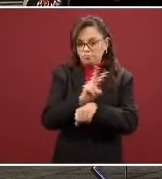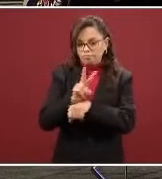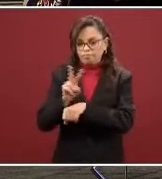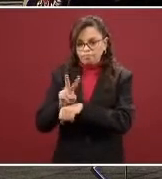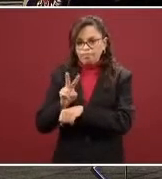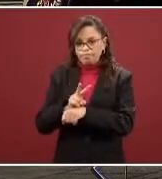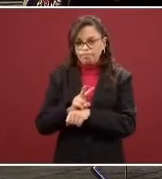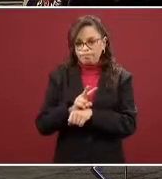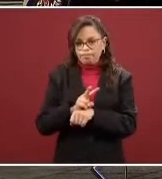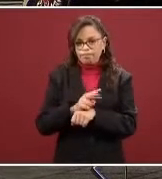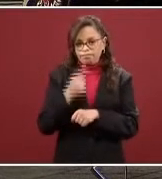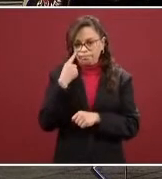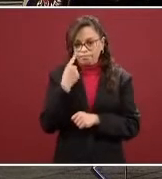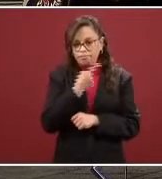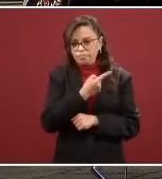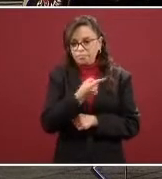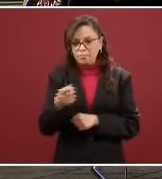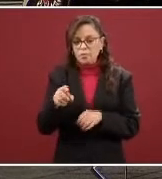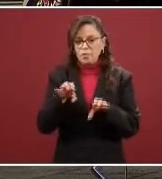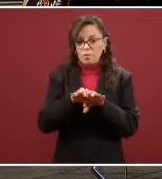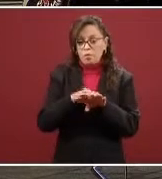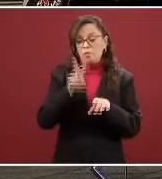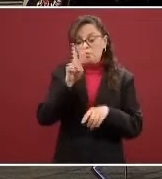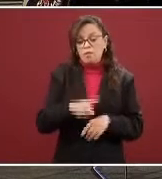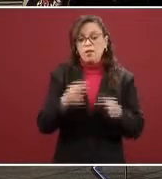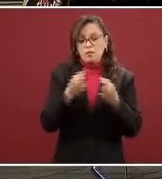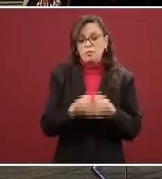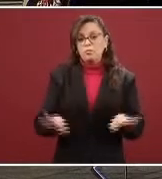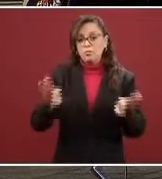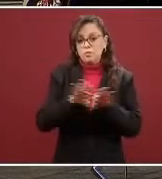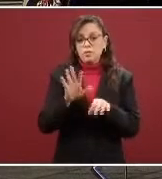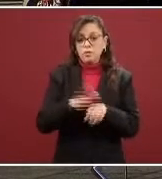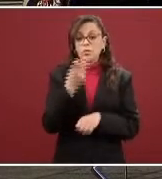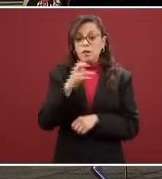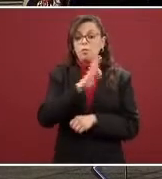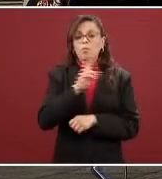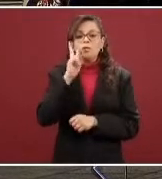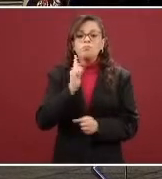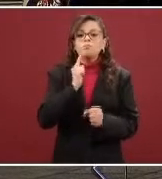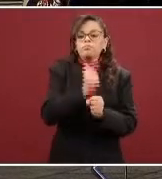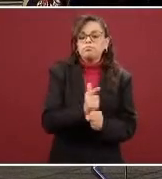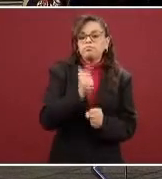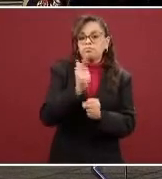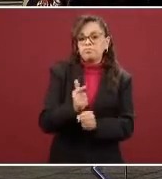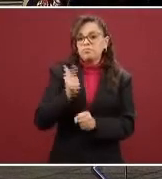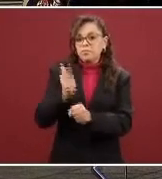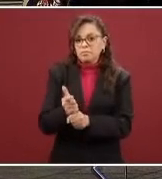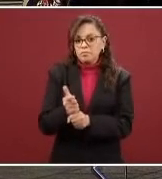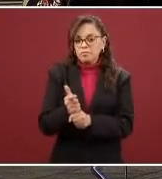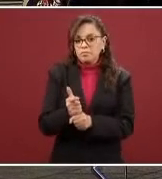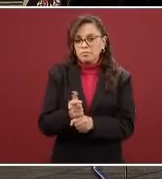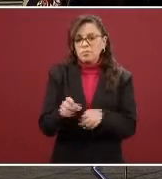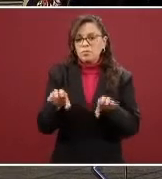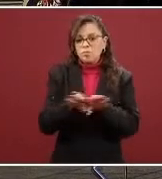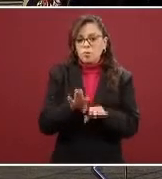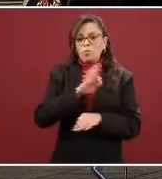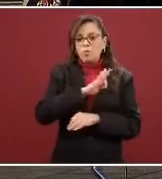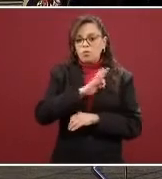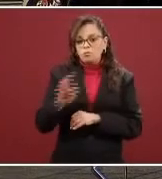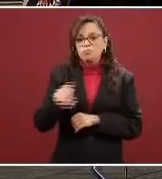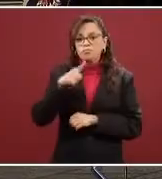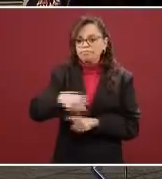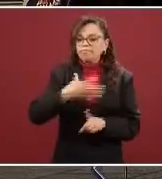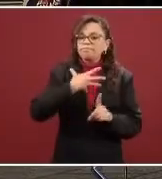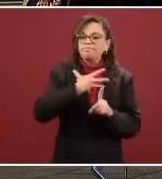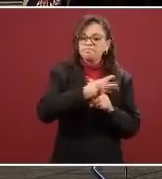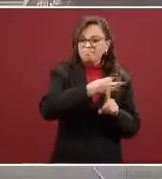importante el seguimiento de contactos porque precisamente de ahí nos permite identificar cómo se puede estar transmitiendo y